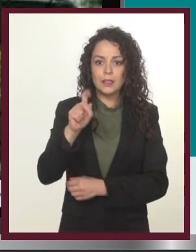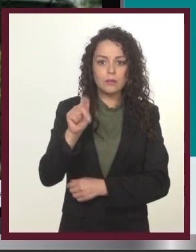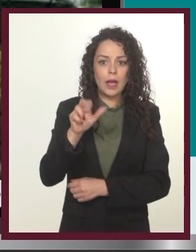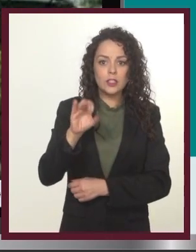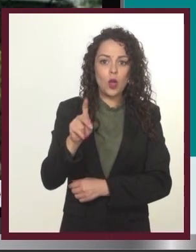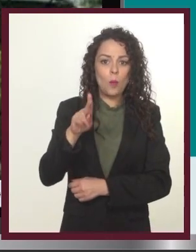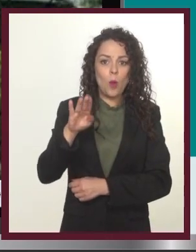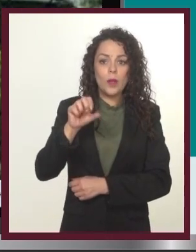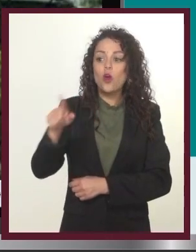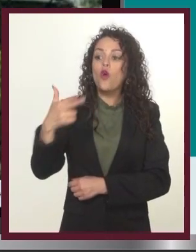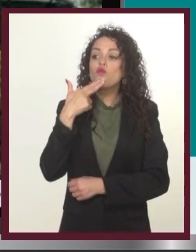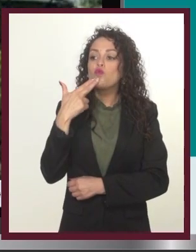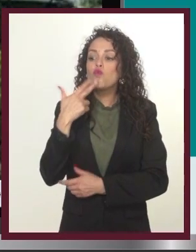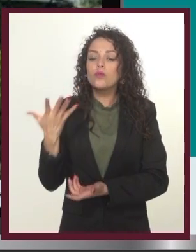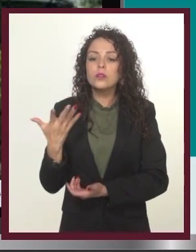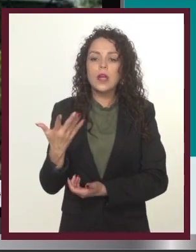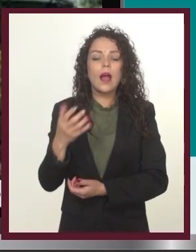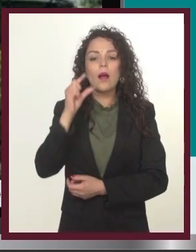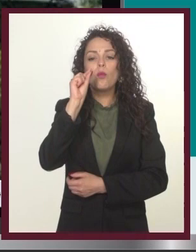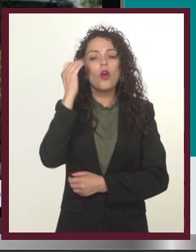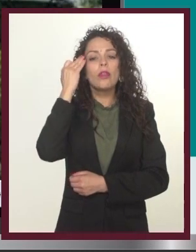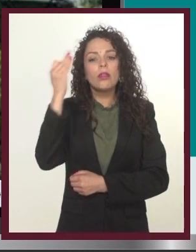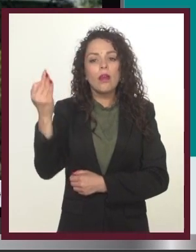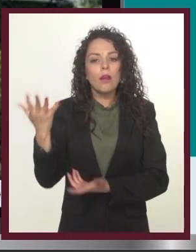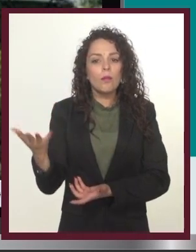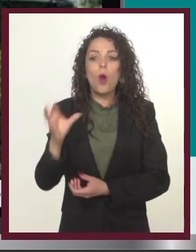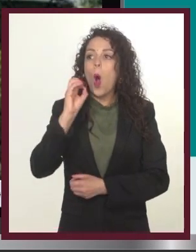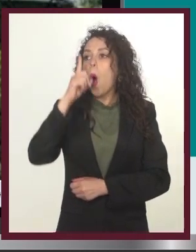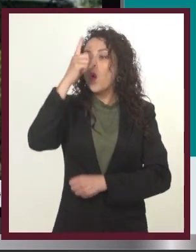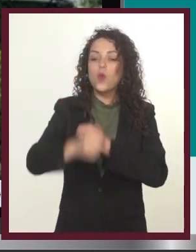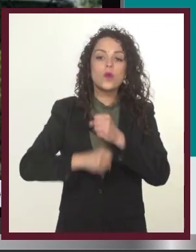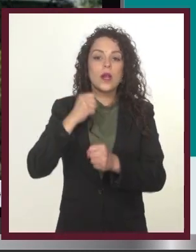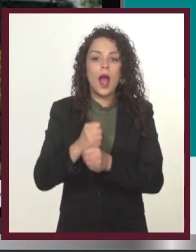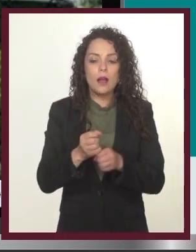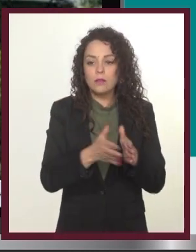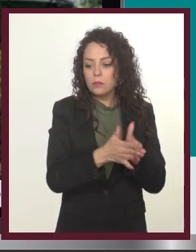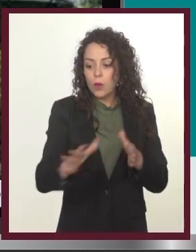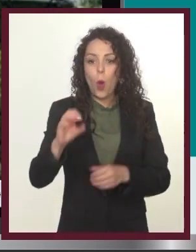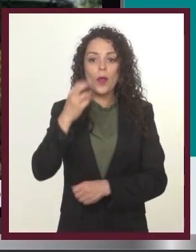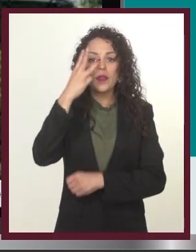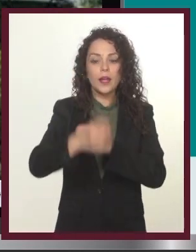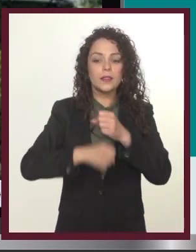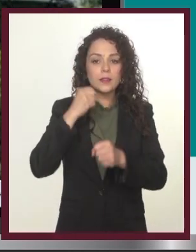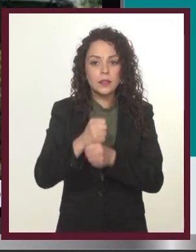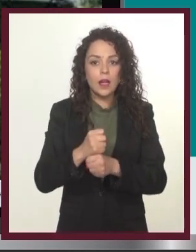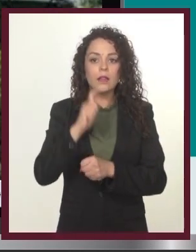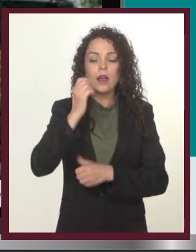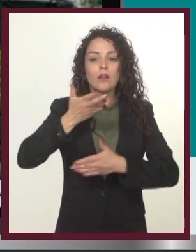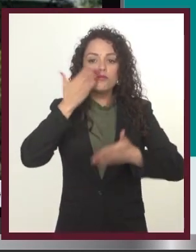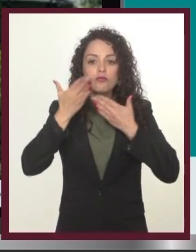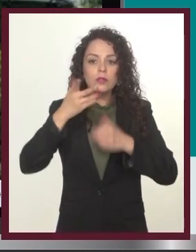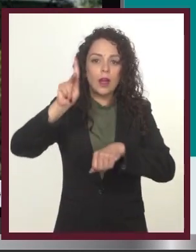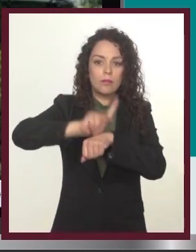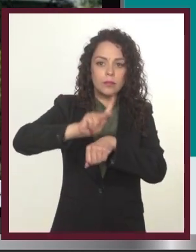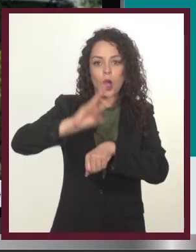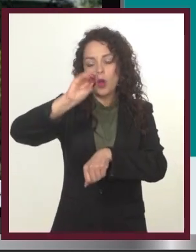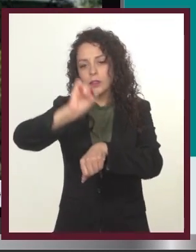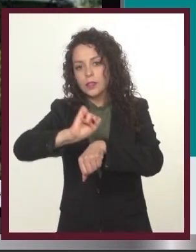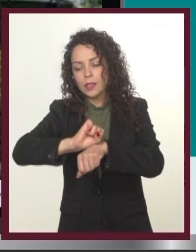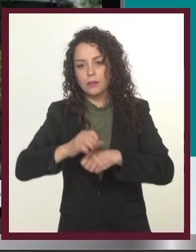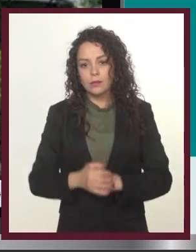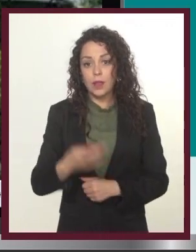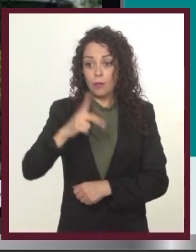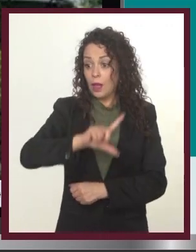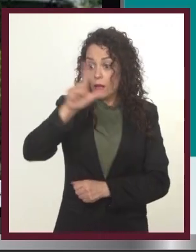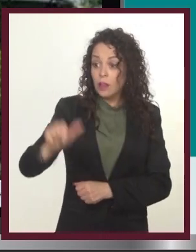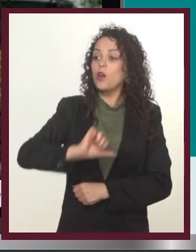estás utilizando circunstancialmente durante un momento o durante un año, ese periodo, o los 3 años que te dura la prepa o la secundaria,